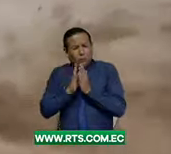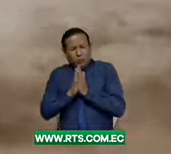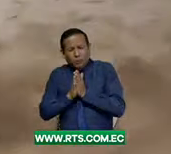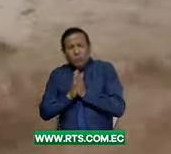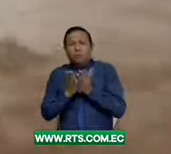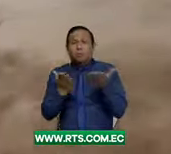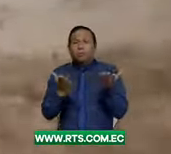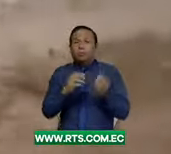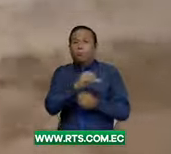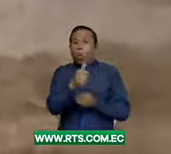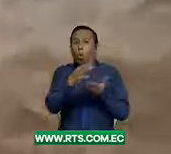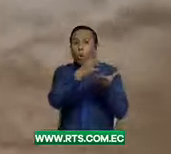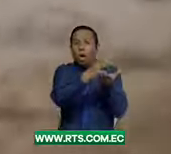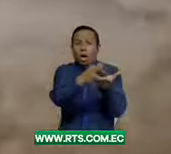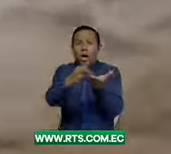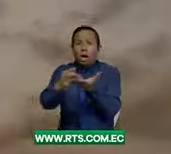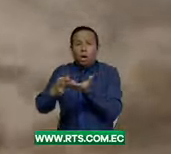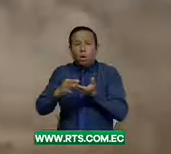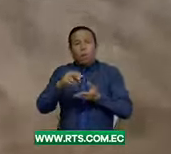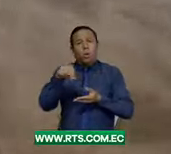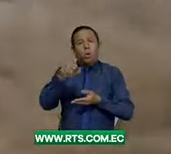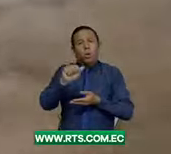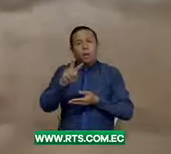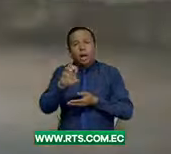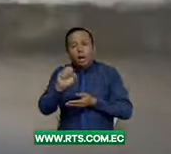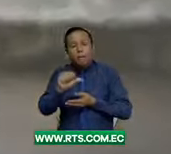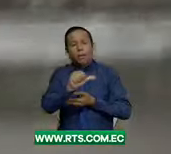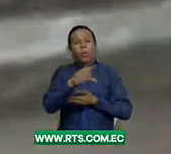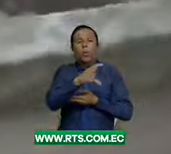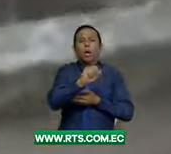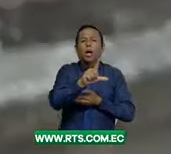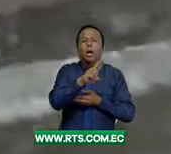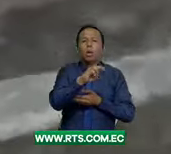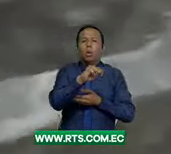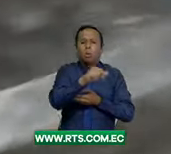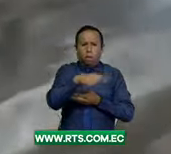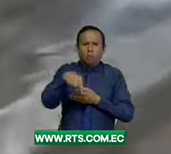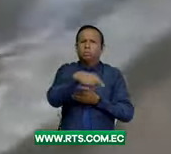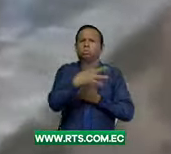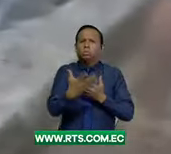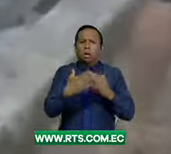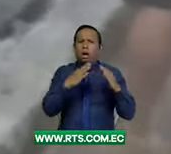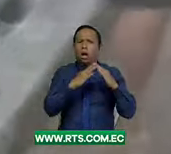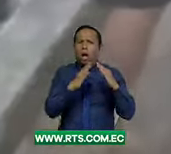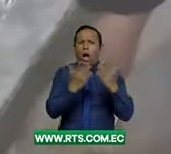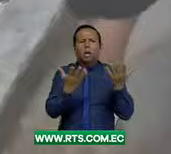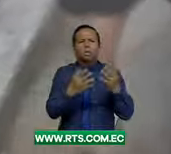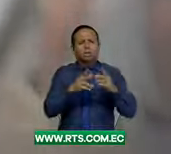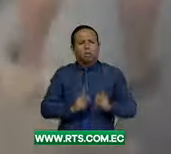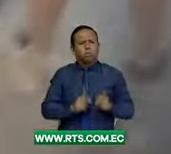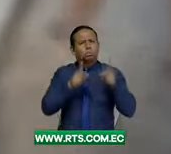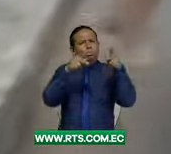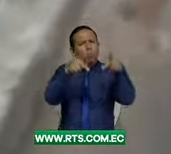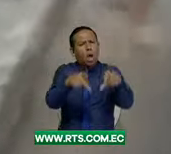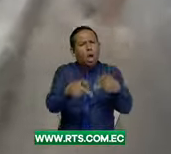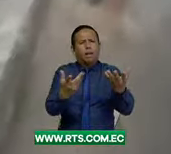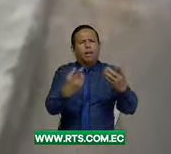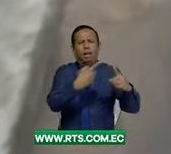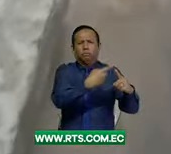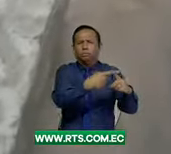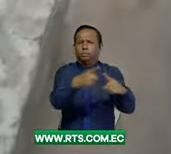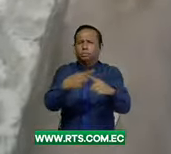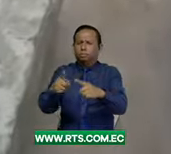cantones afectados son Las Naves y Caluma, donde infraestructura pública como los puentes de las cabeceras cantonales